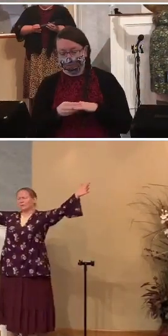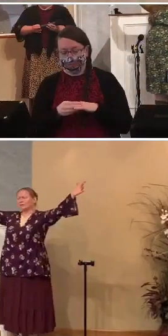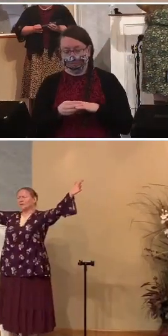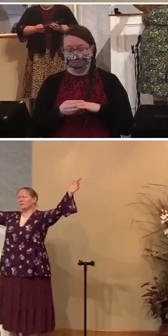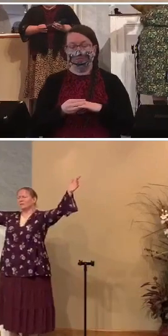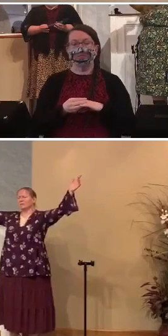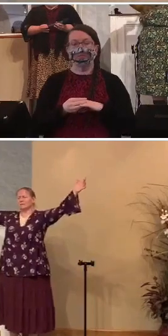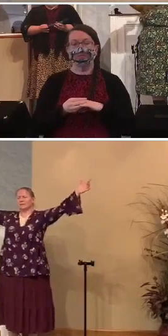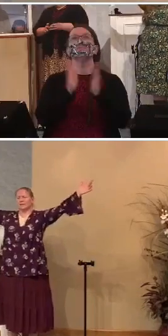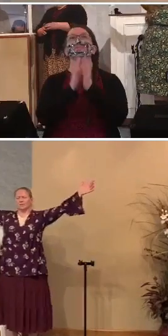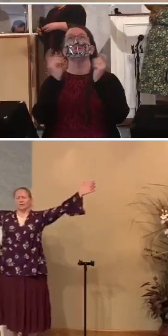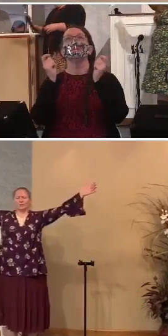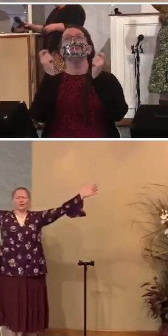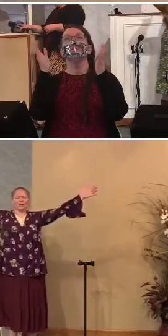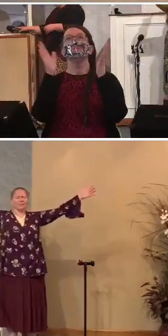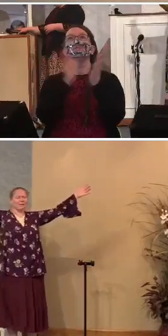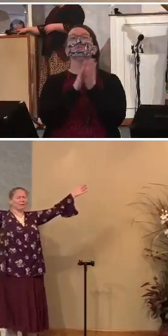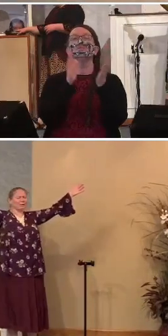Aleluya.